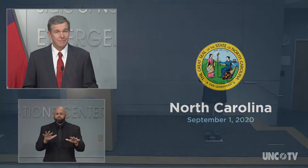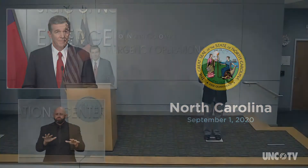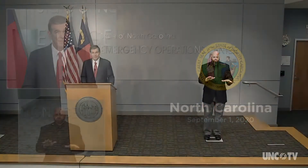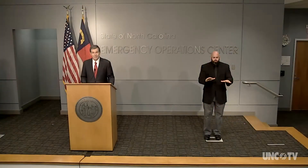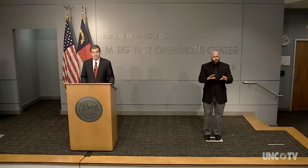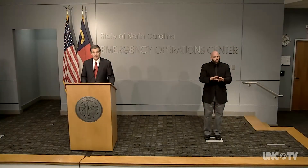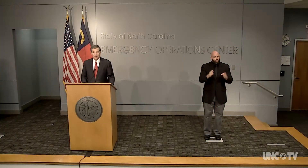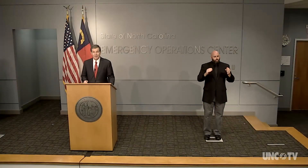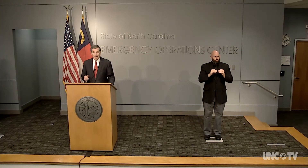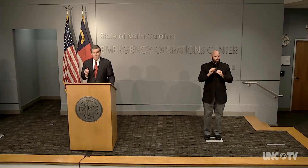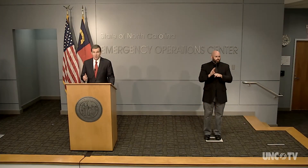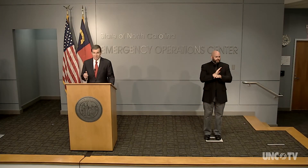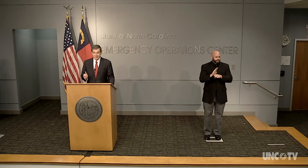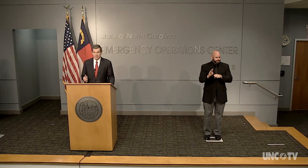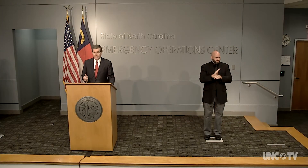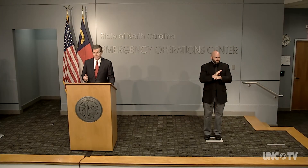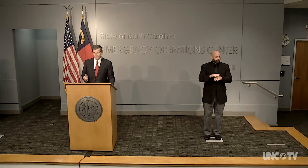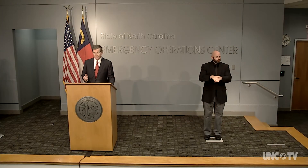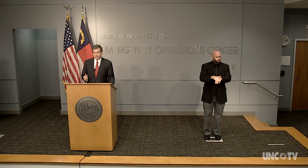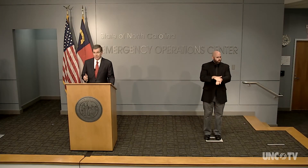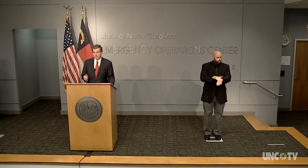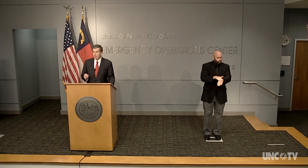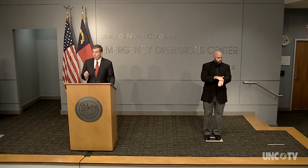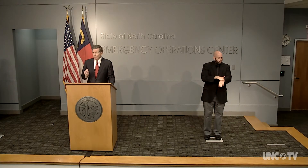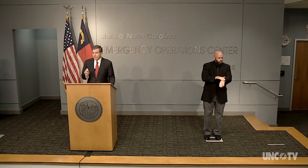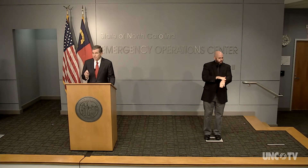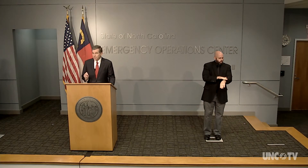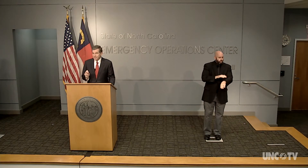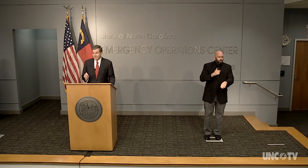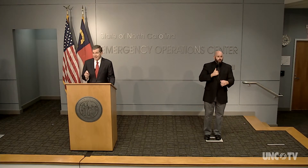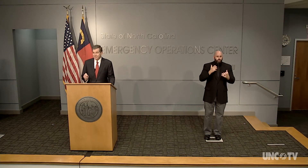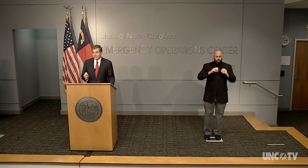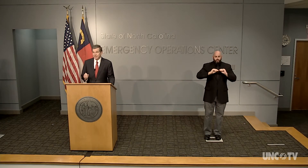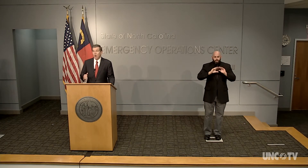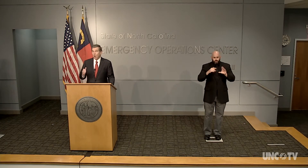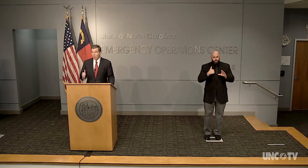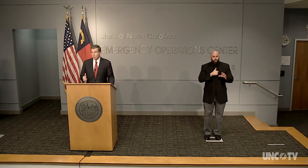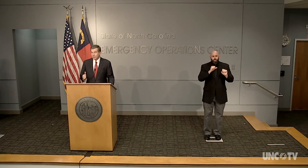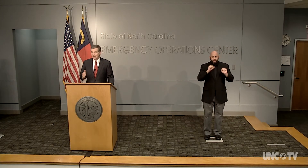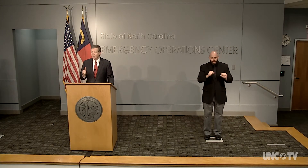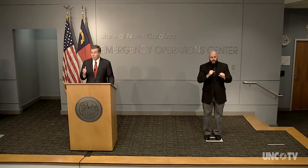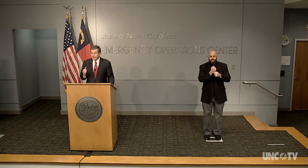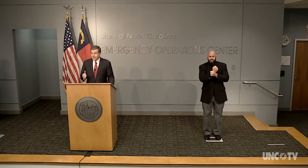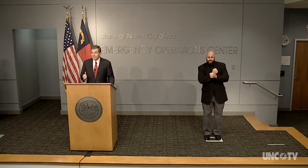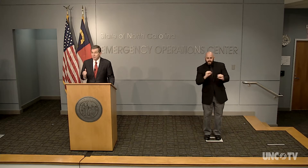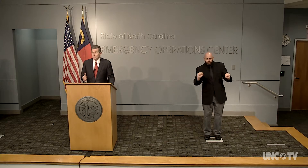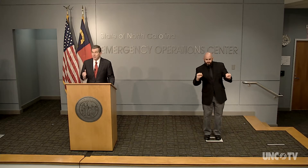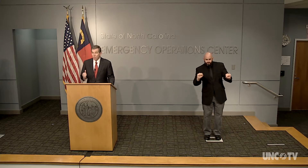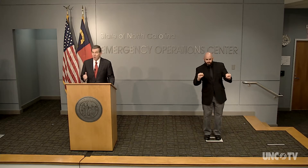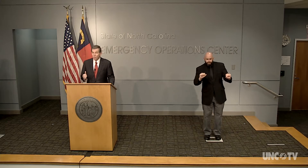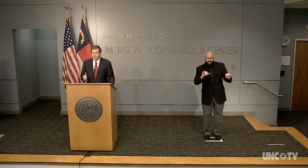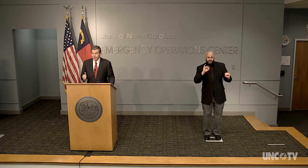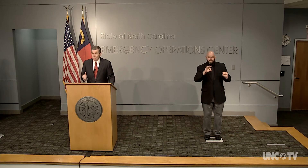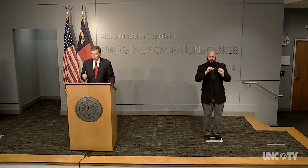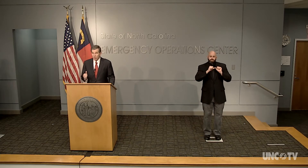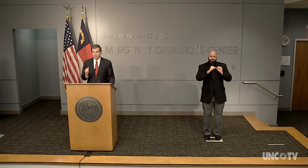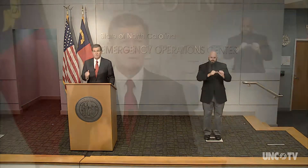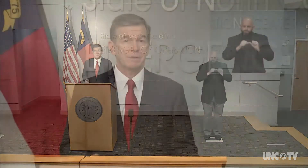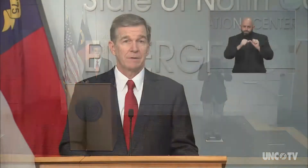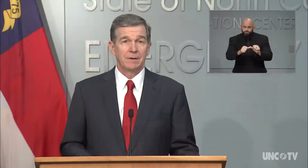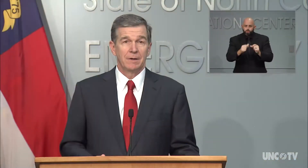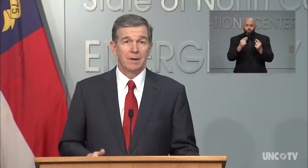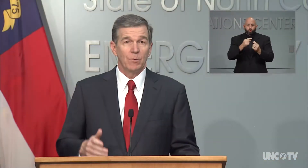interruptor gradual para relajar las restricciones. Quiero dejar claro, esto lo podemos hacer de manera segura